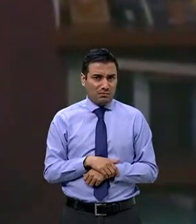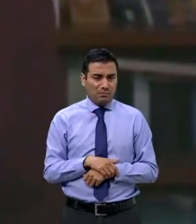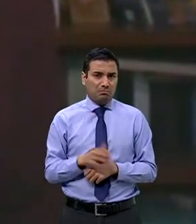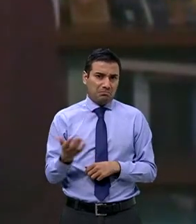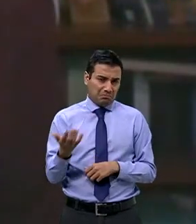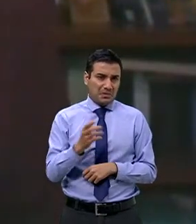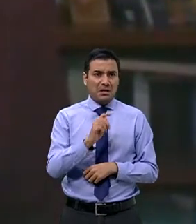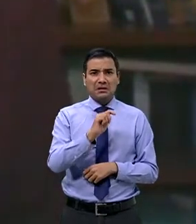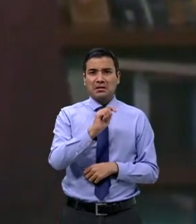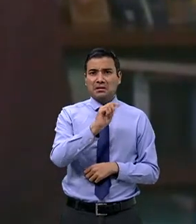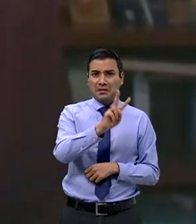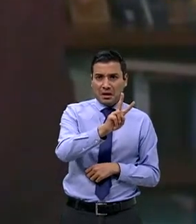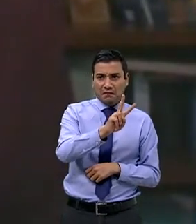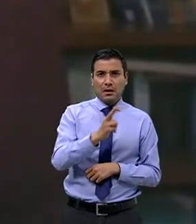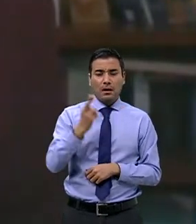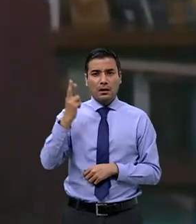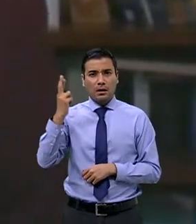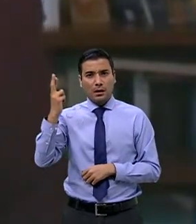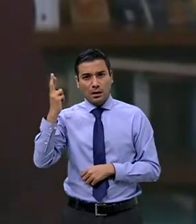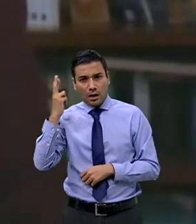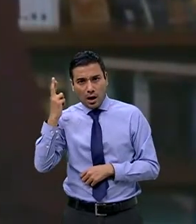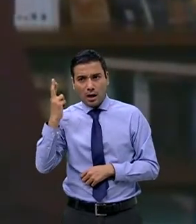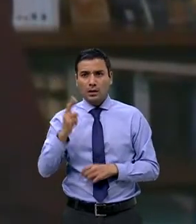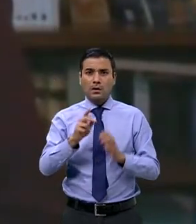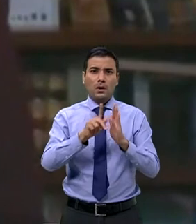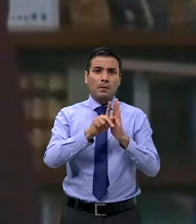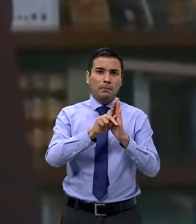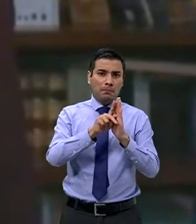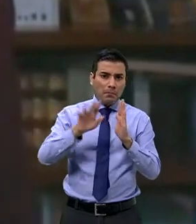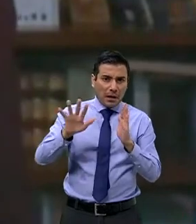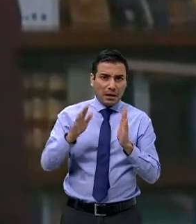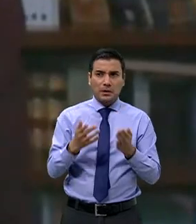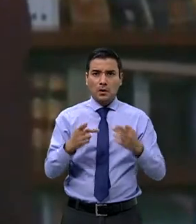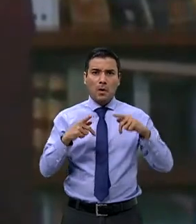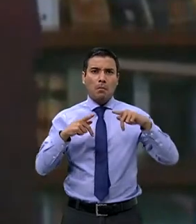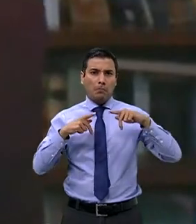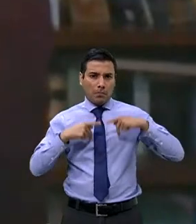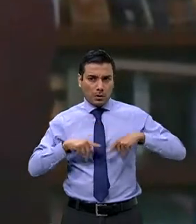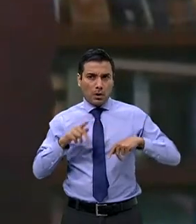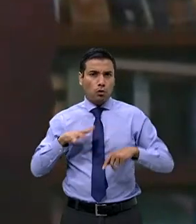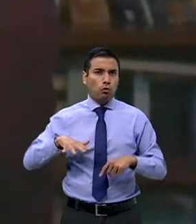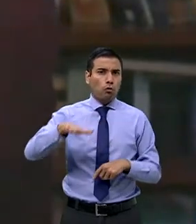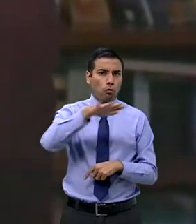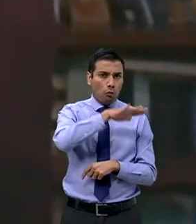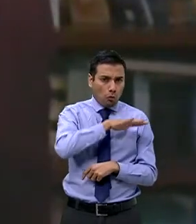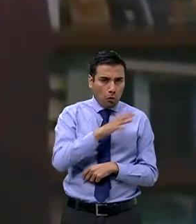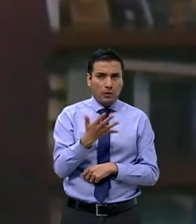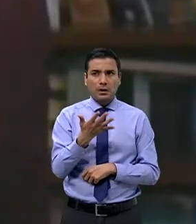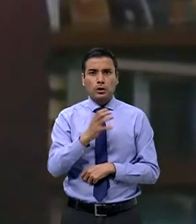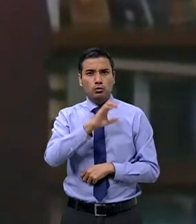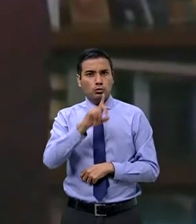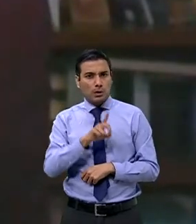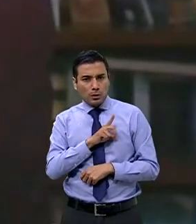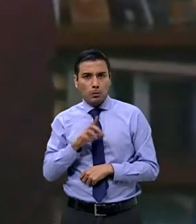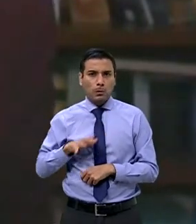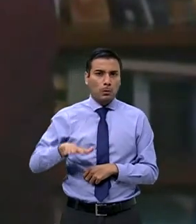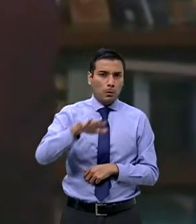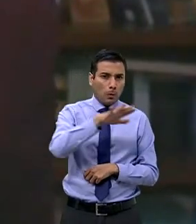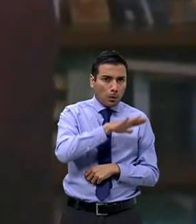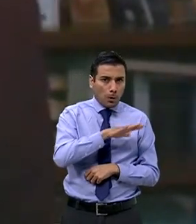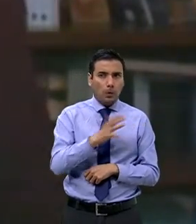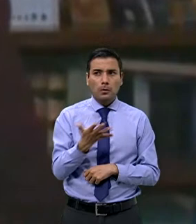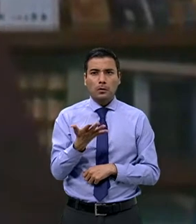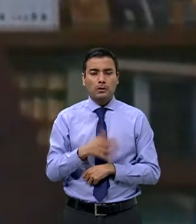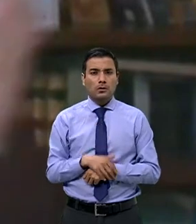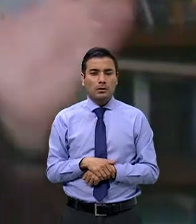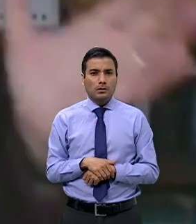comunicación por lado soy integrantes de la sociedad civil por las y los ciudadanos el tema